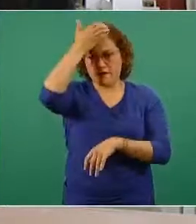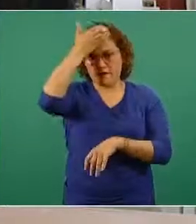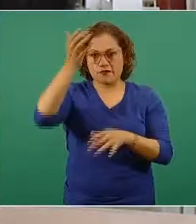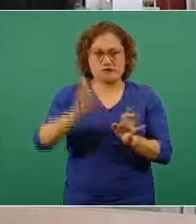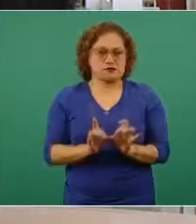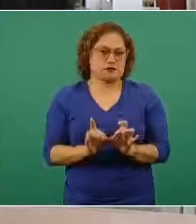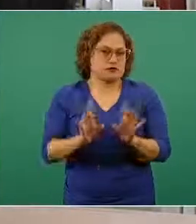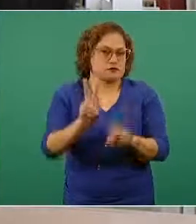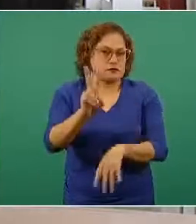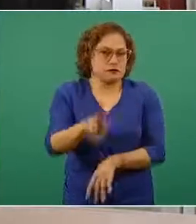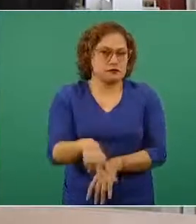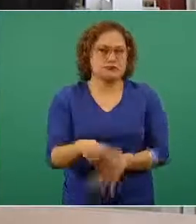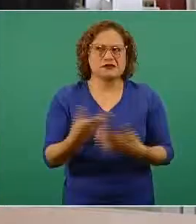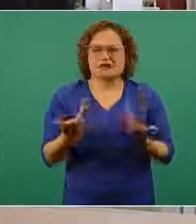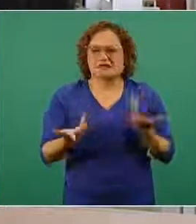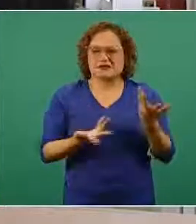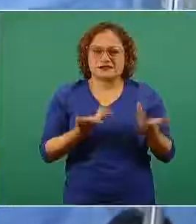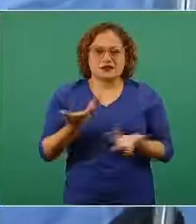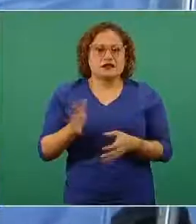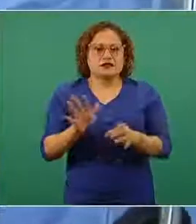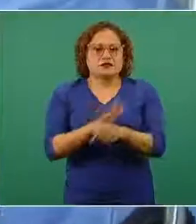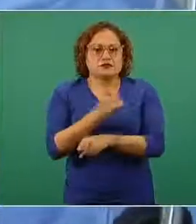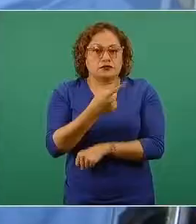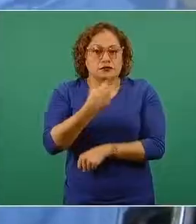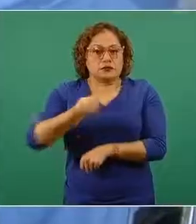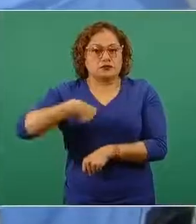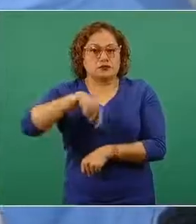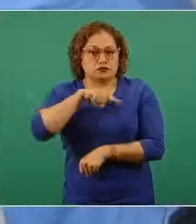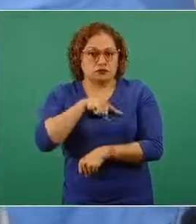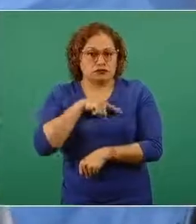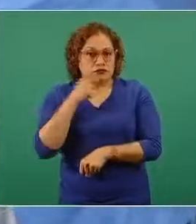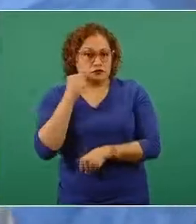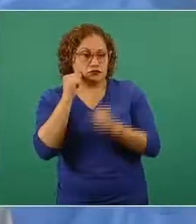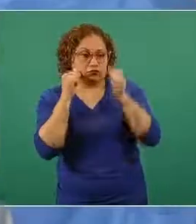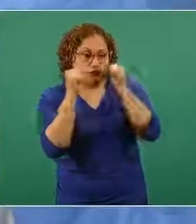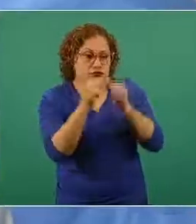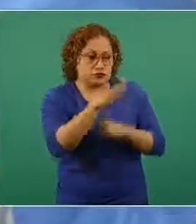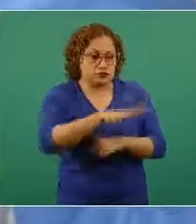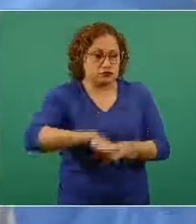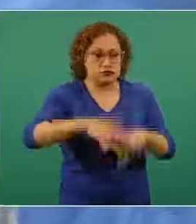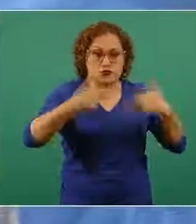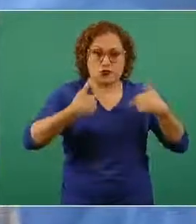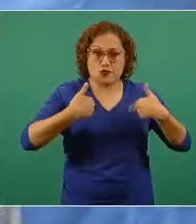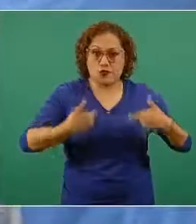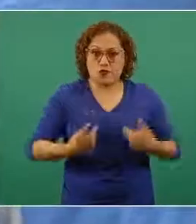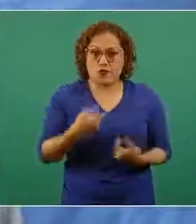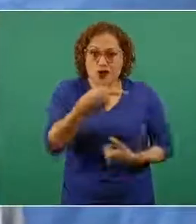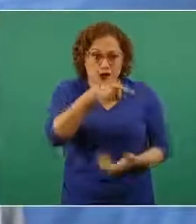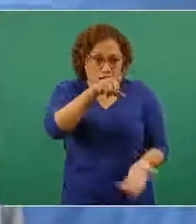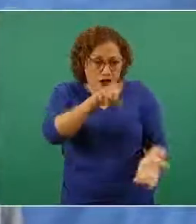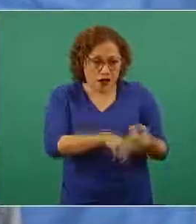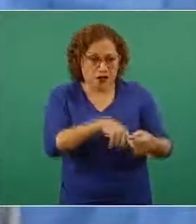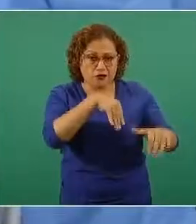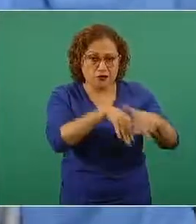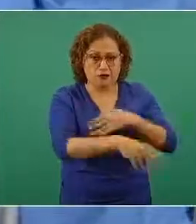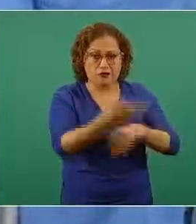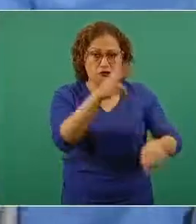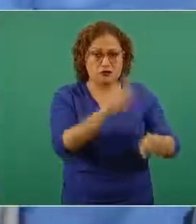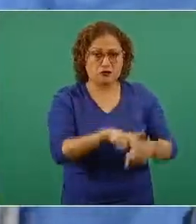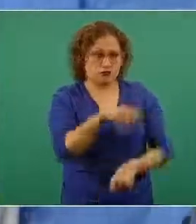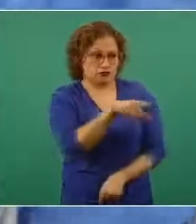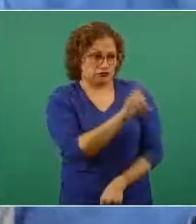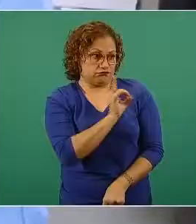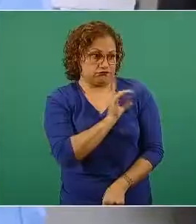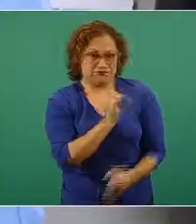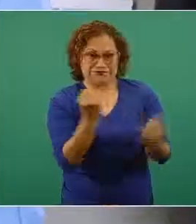porque pues sabemos que estamos tratando con seres humanos, ¿no? Seres que sienten, seres que están allá adentro, quizás más espantados que nosotros porque